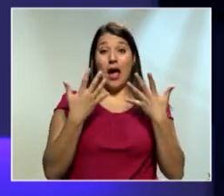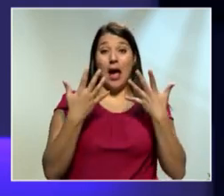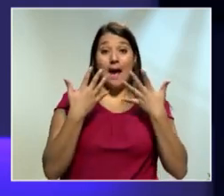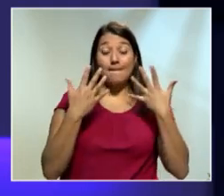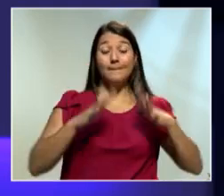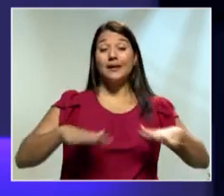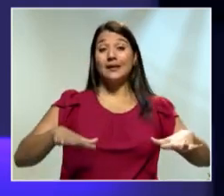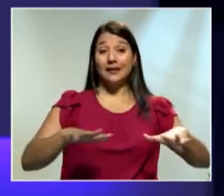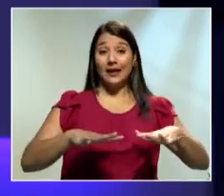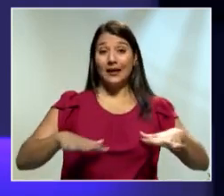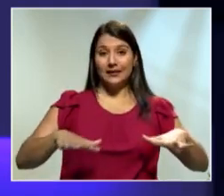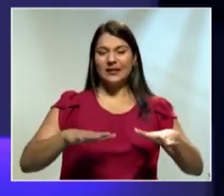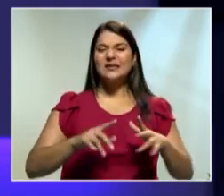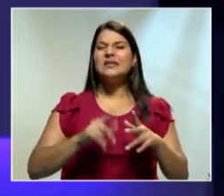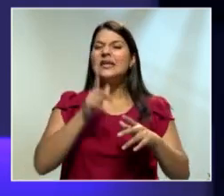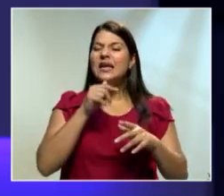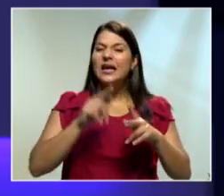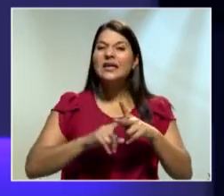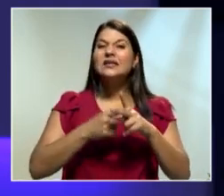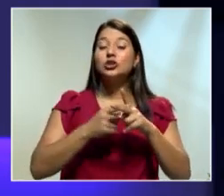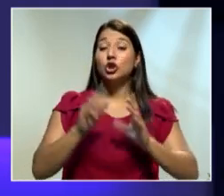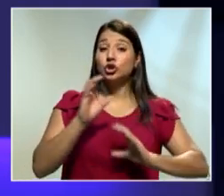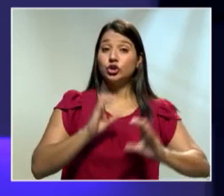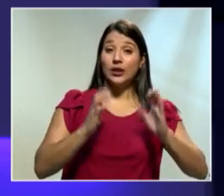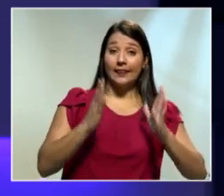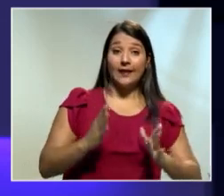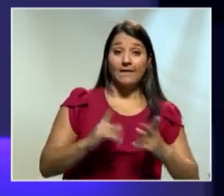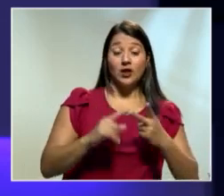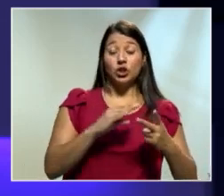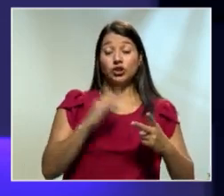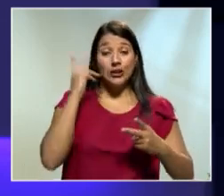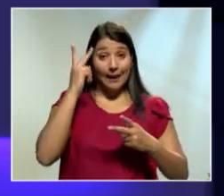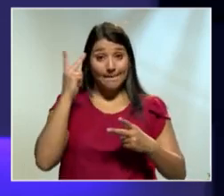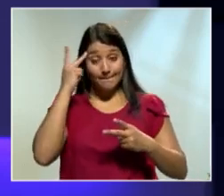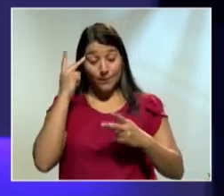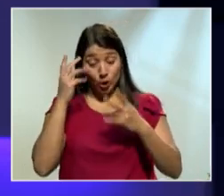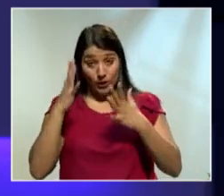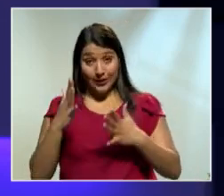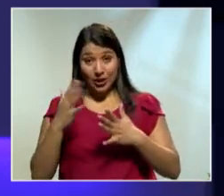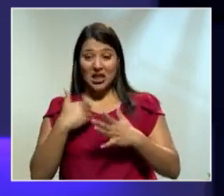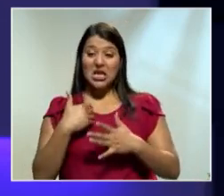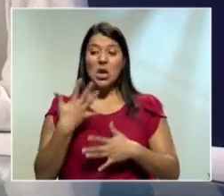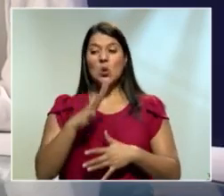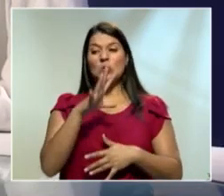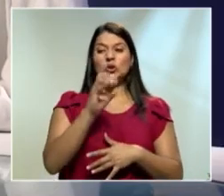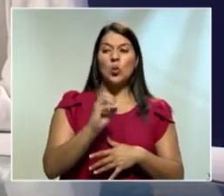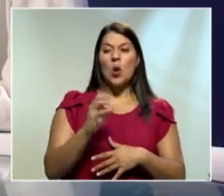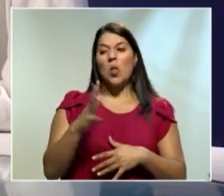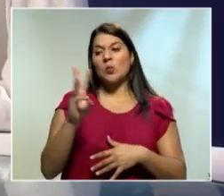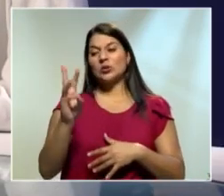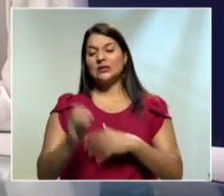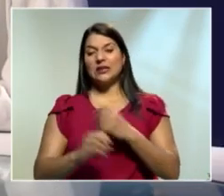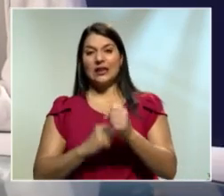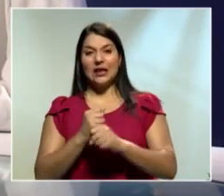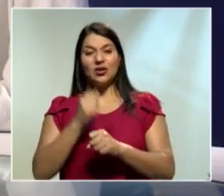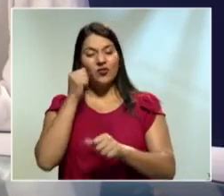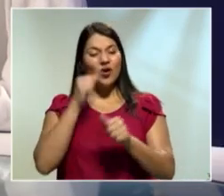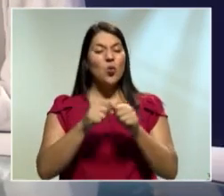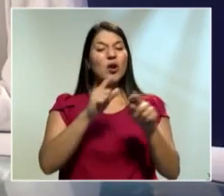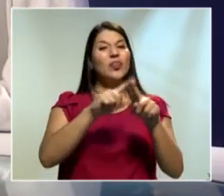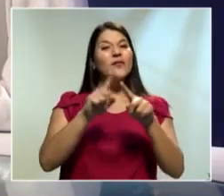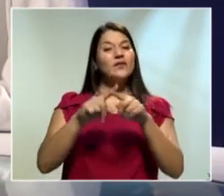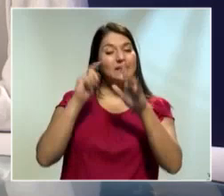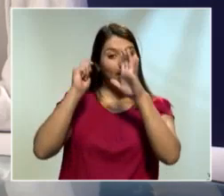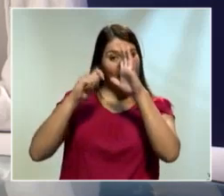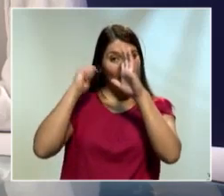disparo inicial lo hicieron científicos y políticos cincuentones y sesentones. Recuerdo la película de Al Gore